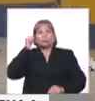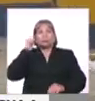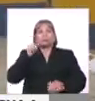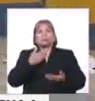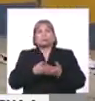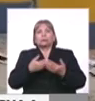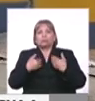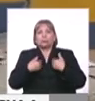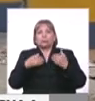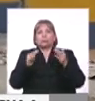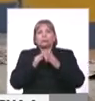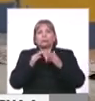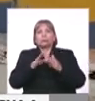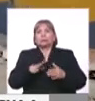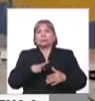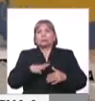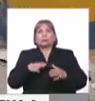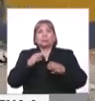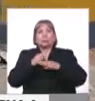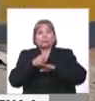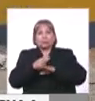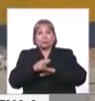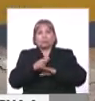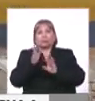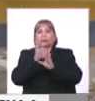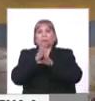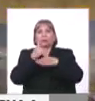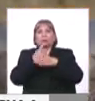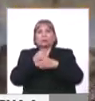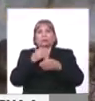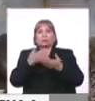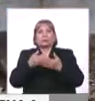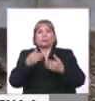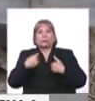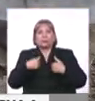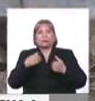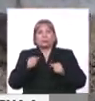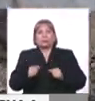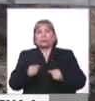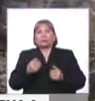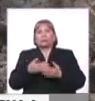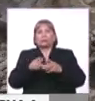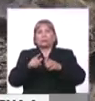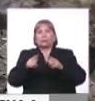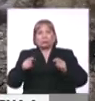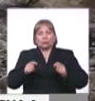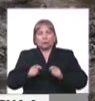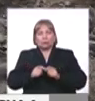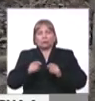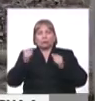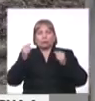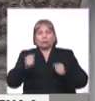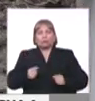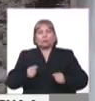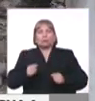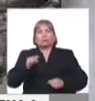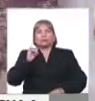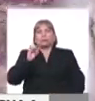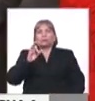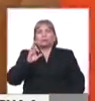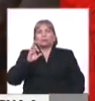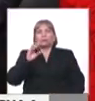acceso a una vivienda digna a través de la formalización de la propiedad informal en terrenos ocupados por posesiones